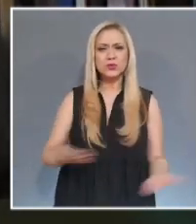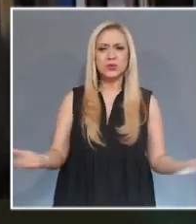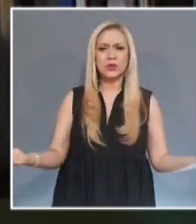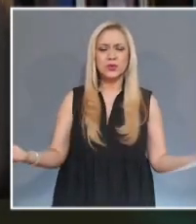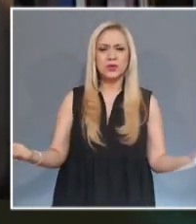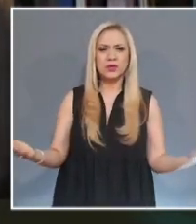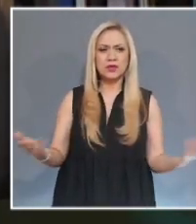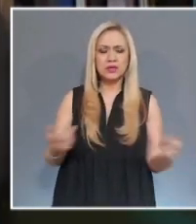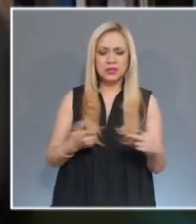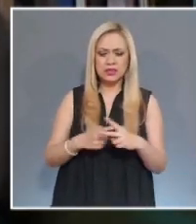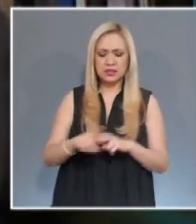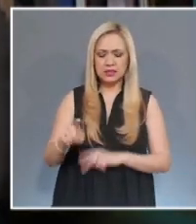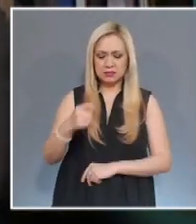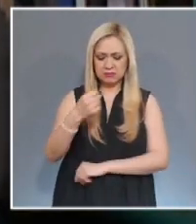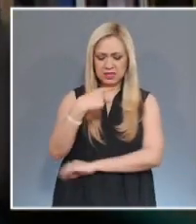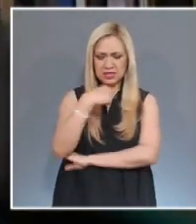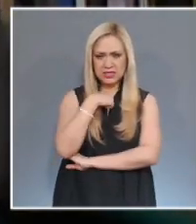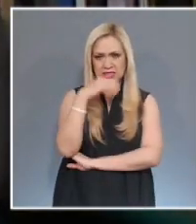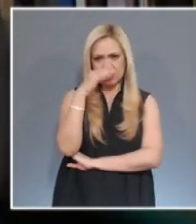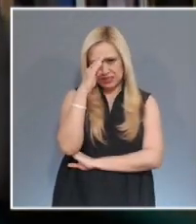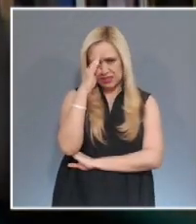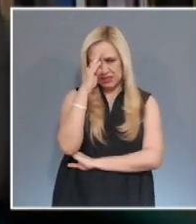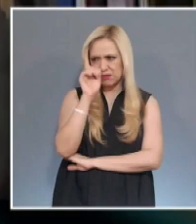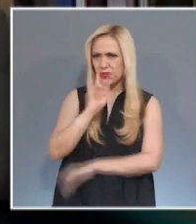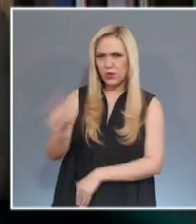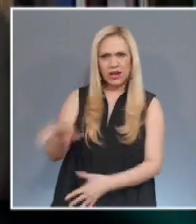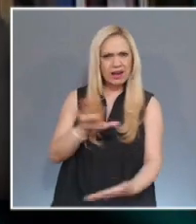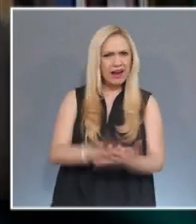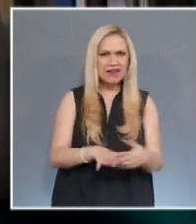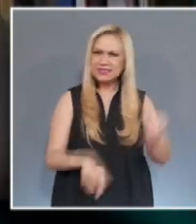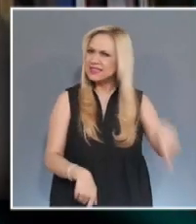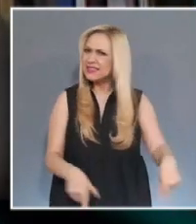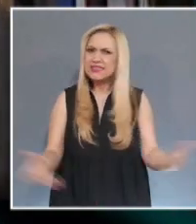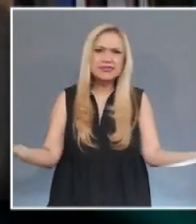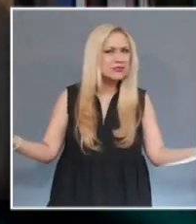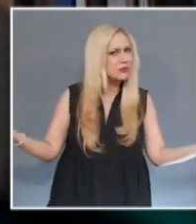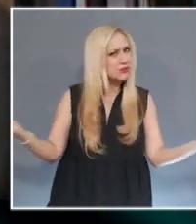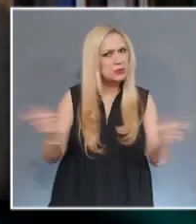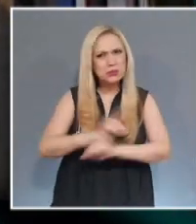¿qué tiene que estar haciendo esta mujer aquí? Poder Informativo, Juan Carlos González.